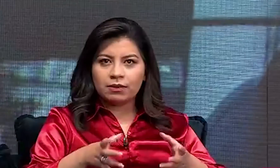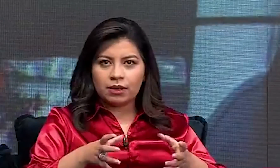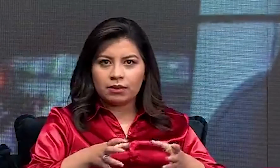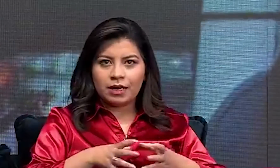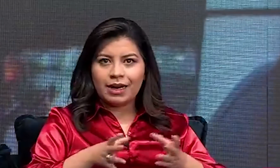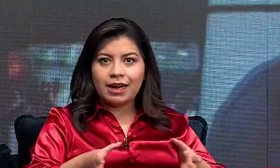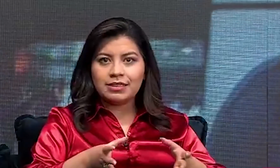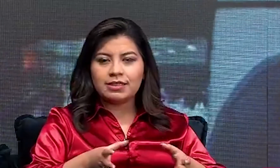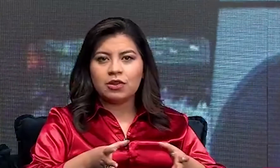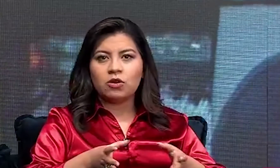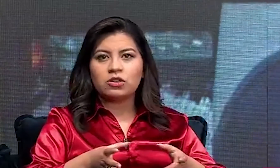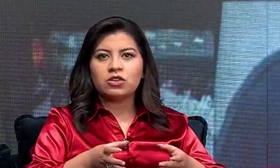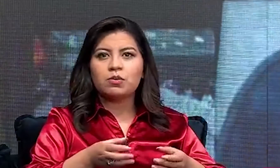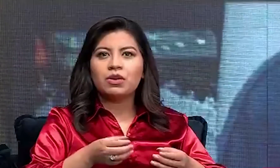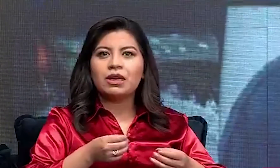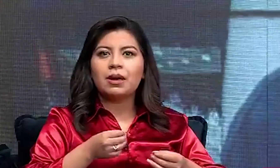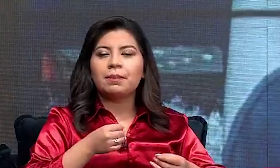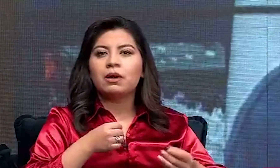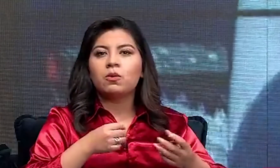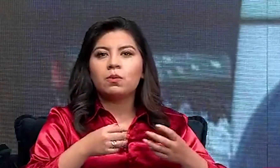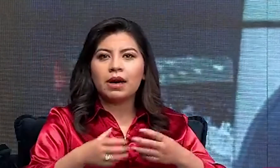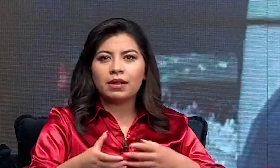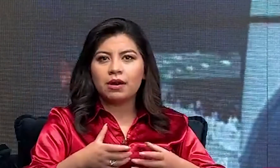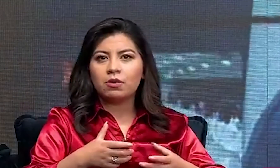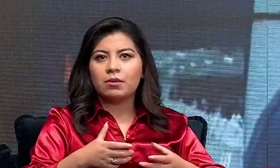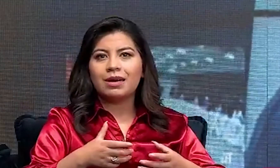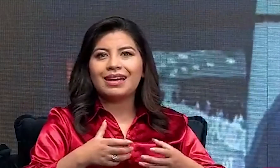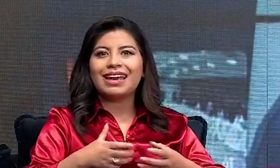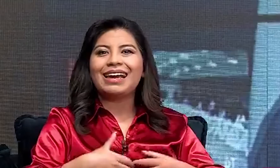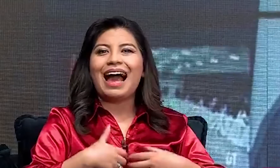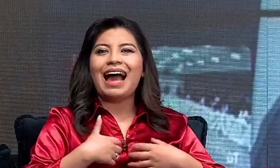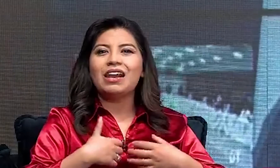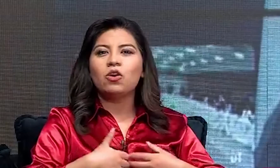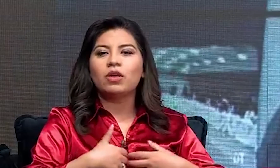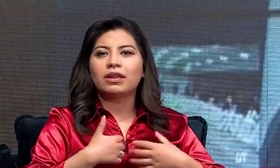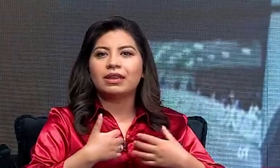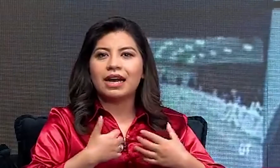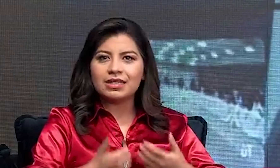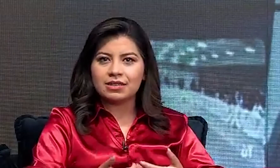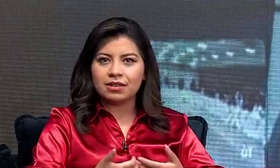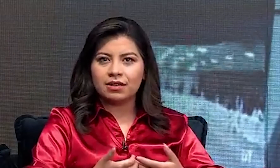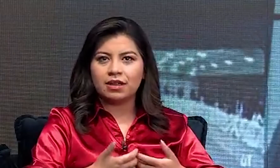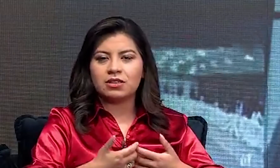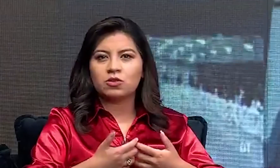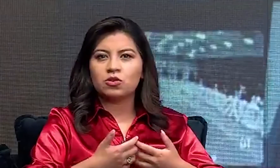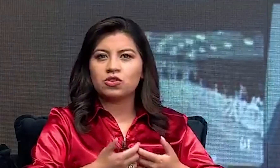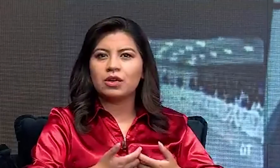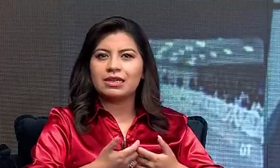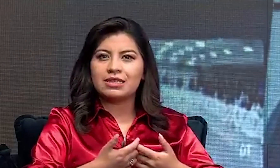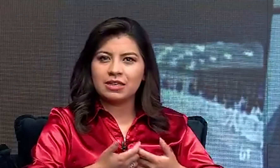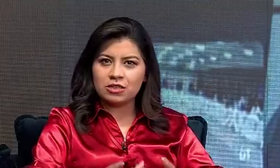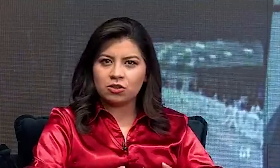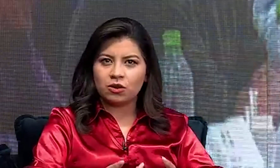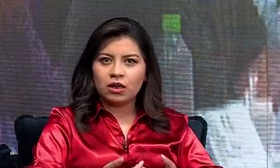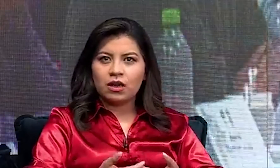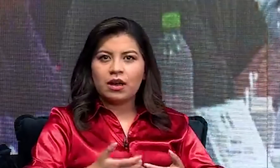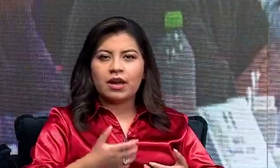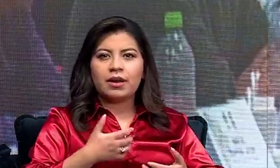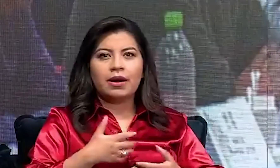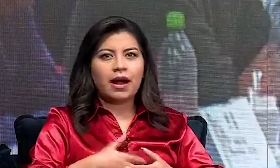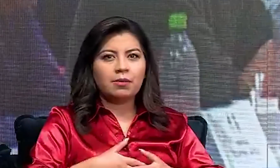Dentro del análisis de todo eso, ¿se podría vislumbrar de alguna manera que hay algo detrás del discurso del